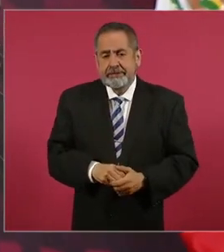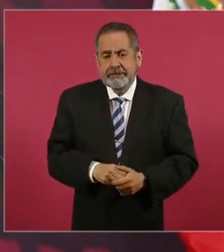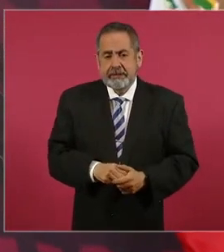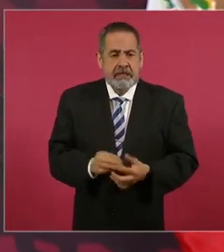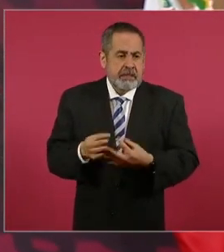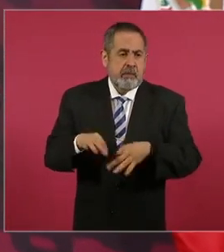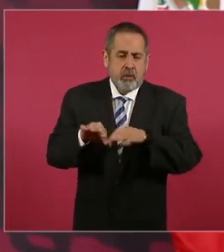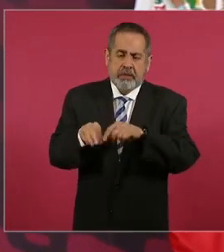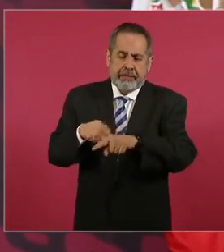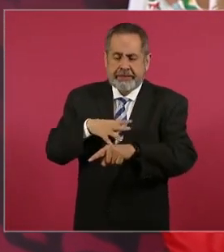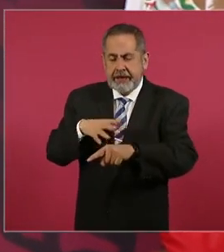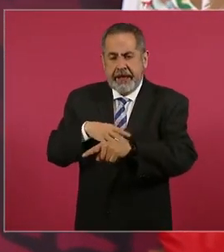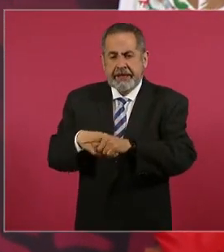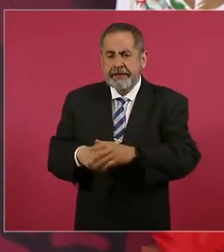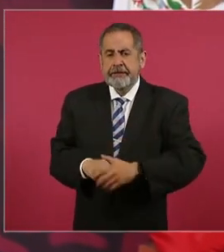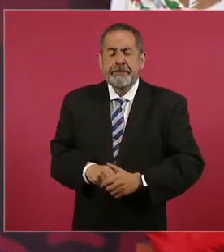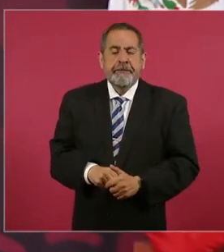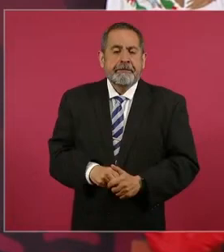importante.